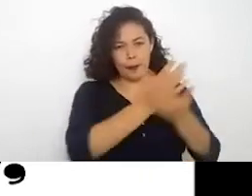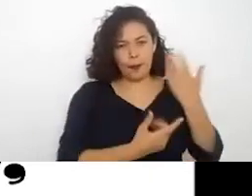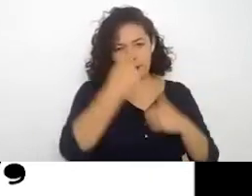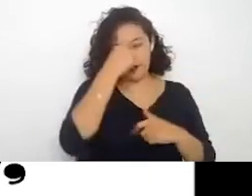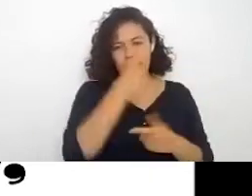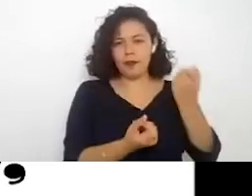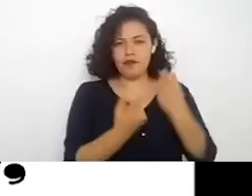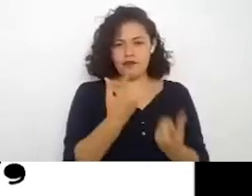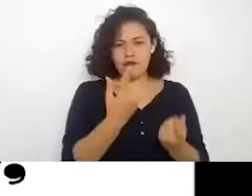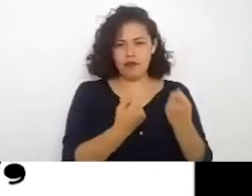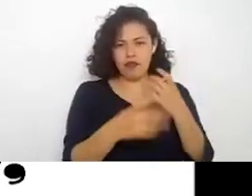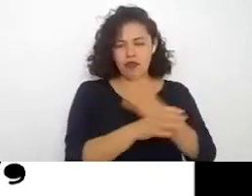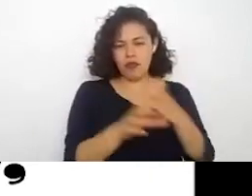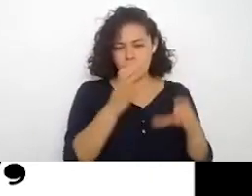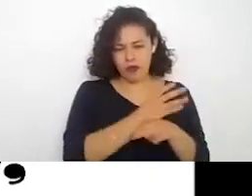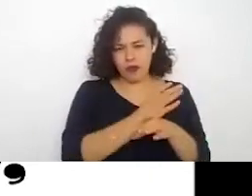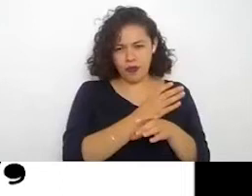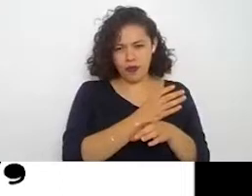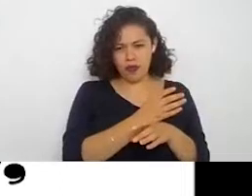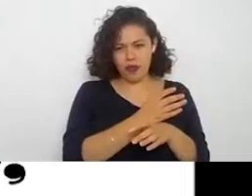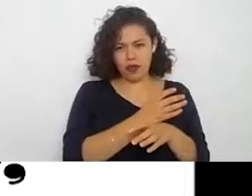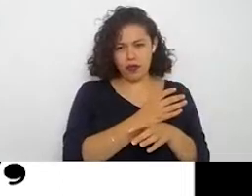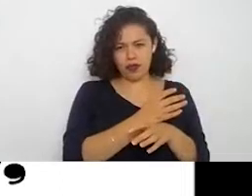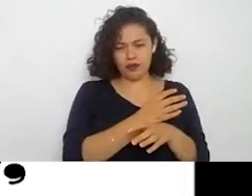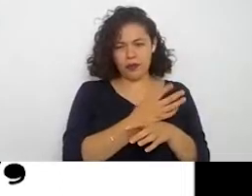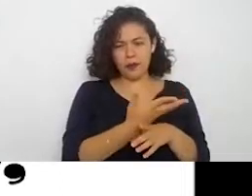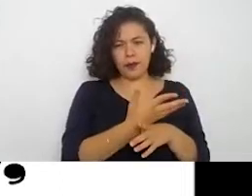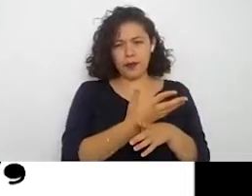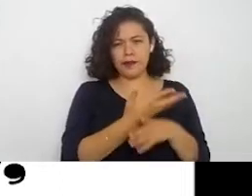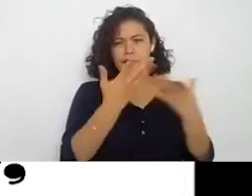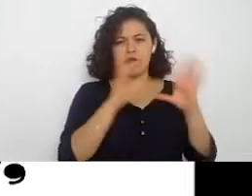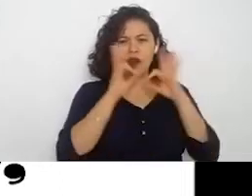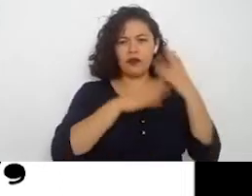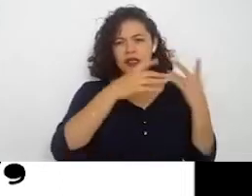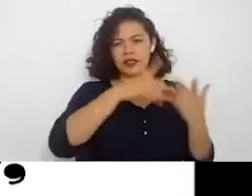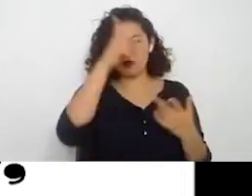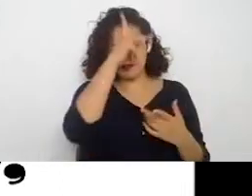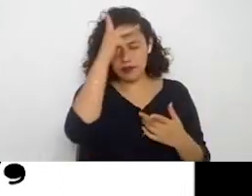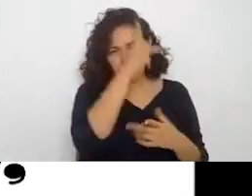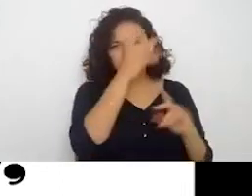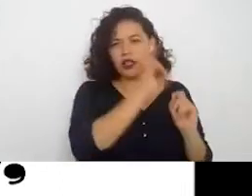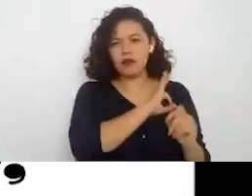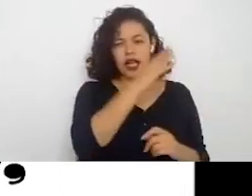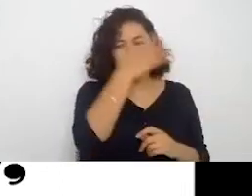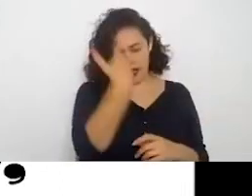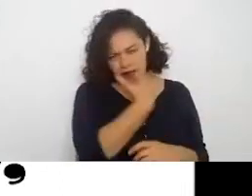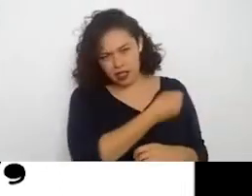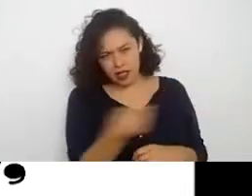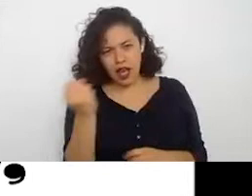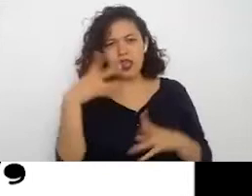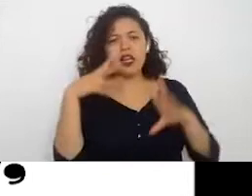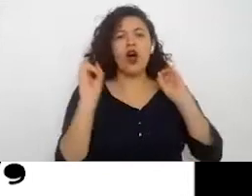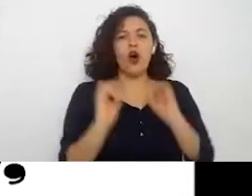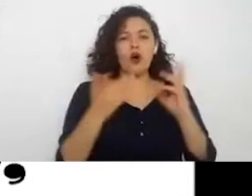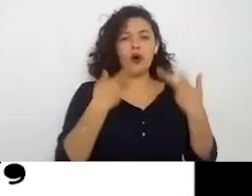baterías psicológicas que nos permitan identificar el potencial o la estabilidad